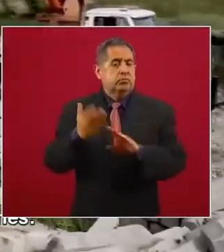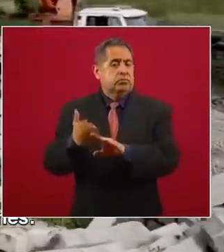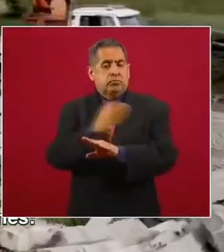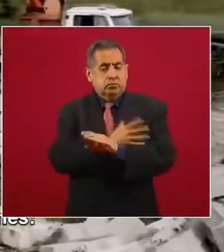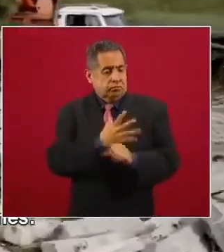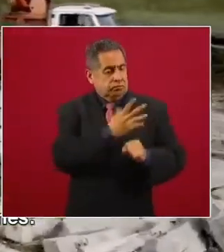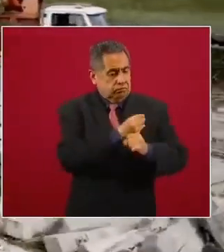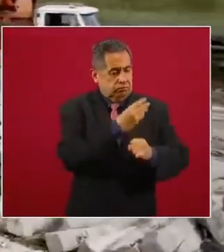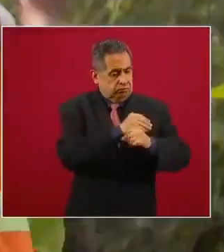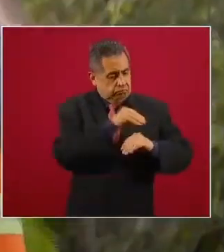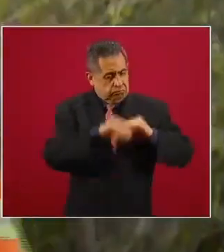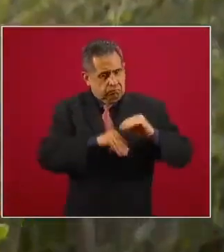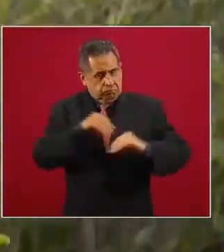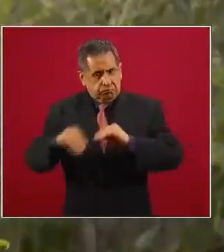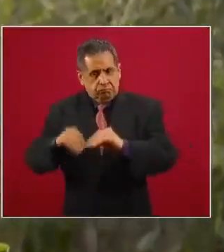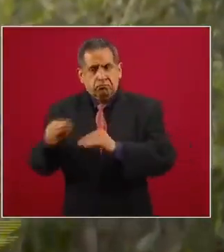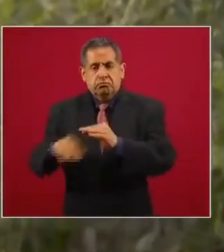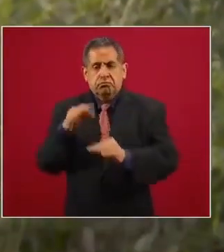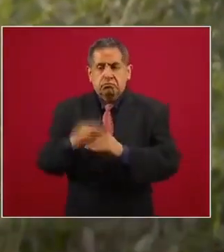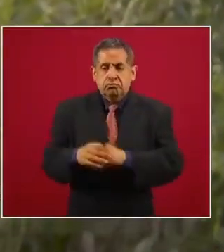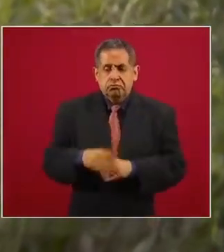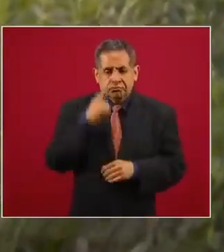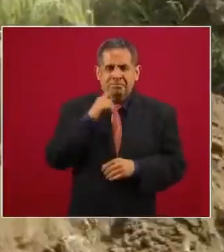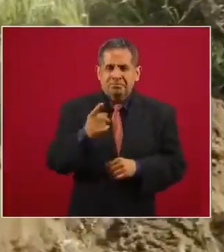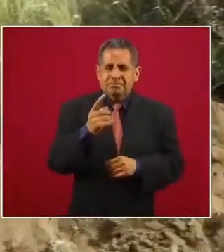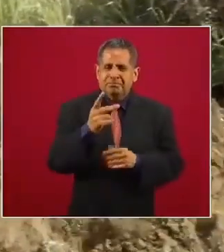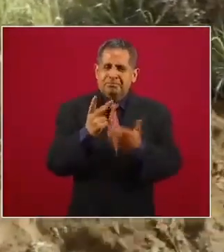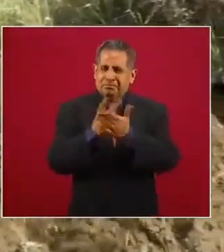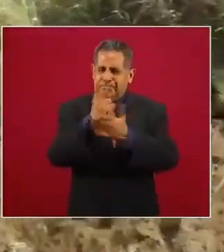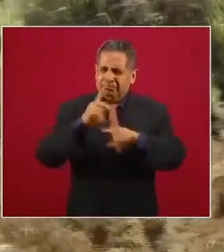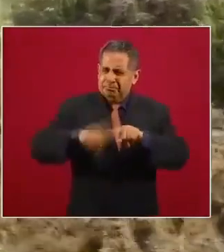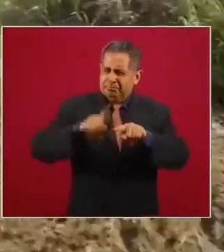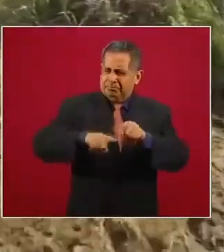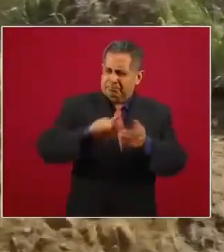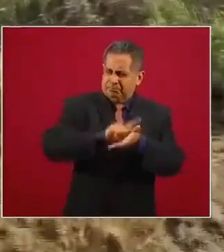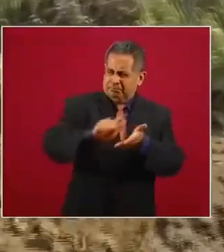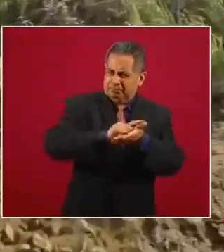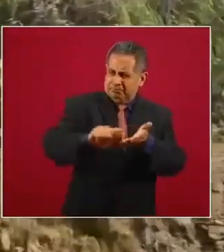las siguientes acciones: despalme y limpieza de terrenos,